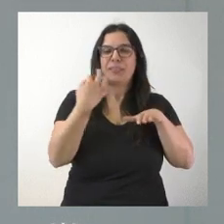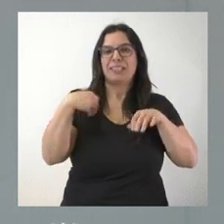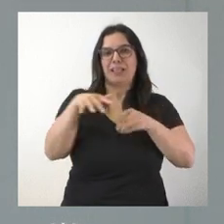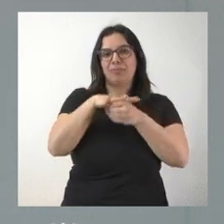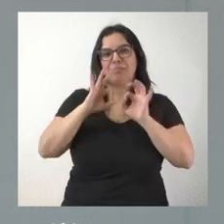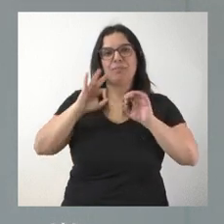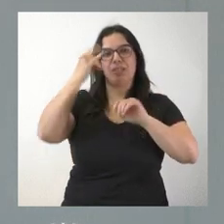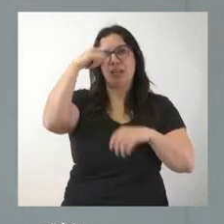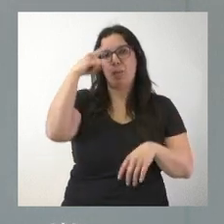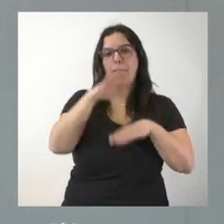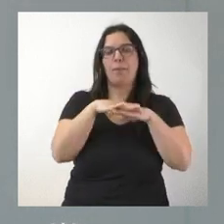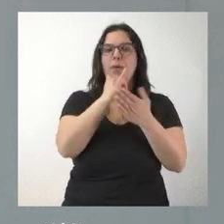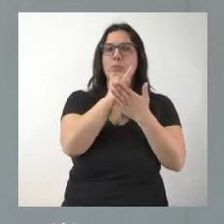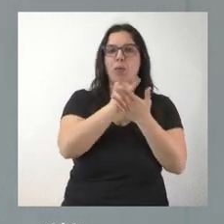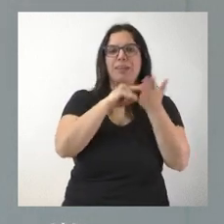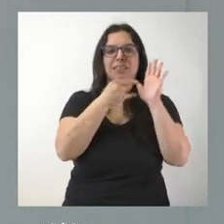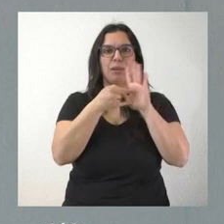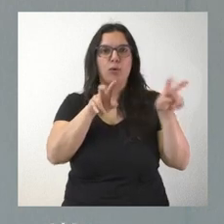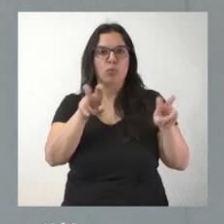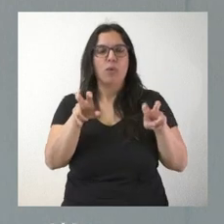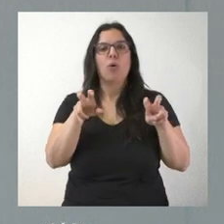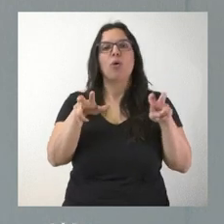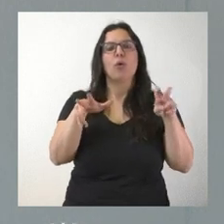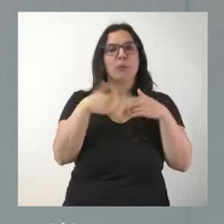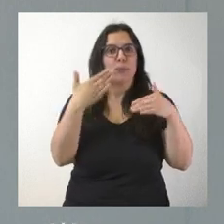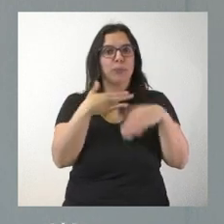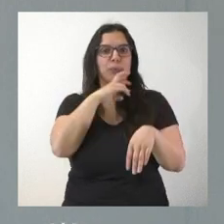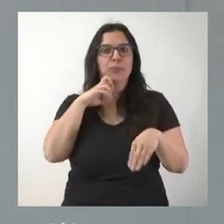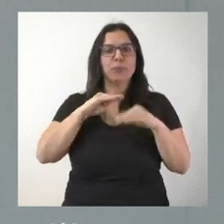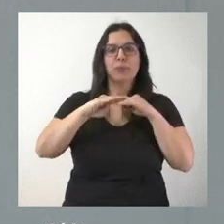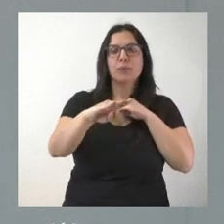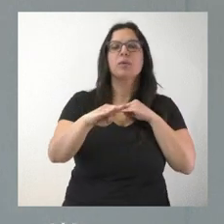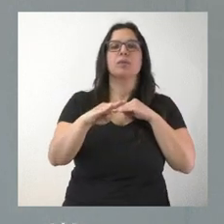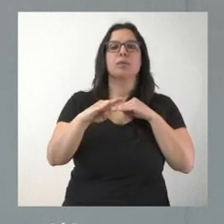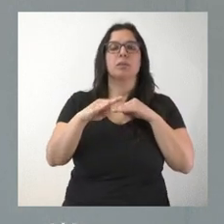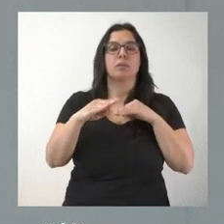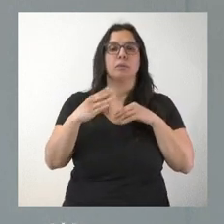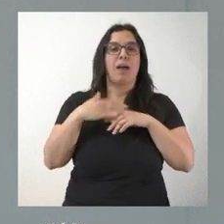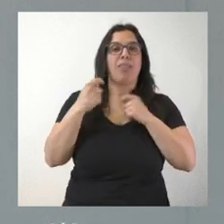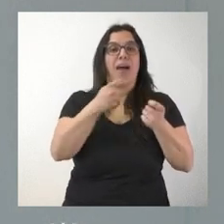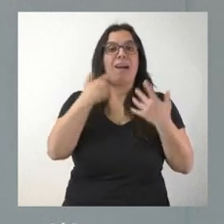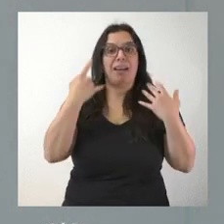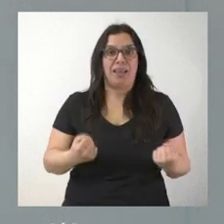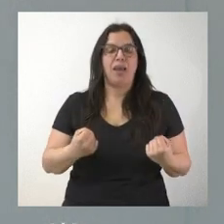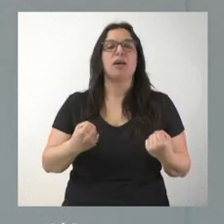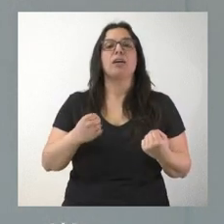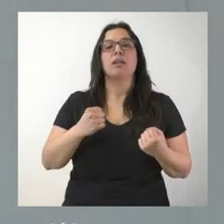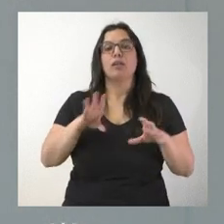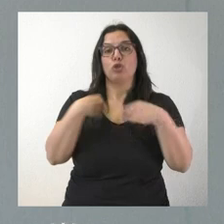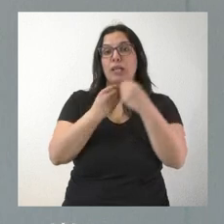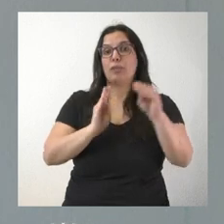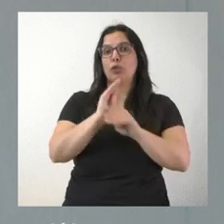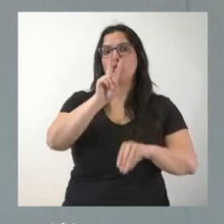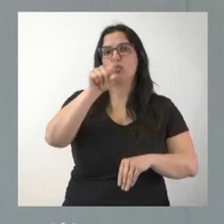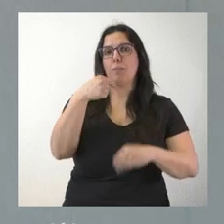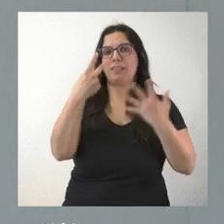de sistemas innovadores y sostenibles de suministro energético para el riego con una inversión total de 2,7 millones de euros